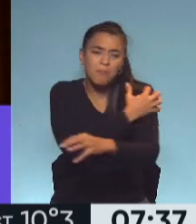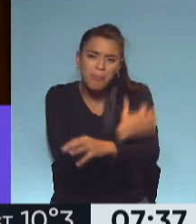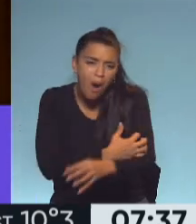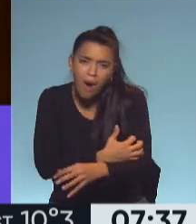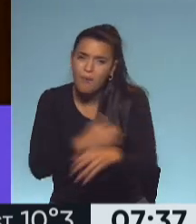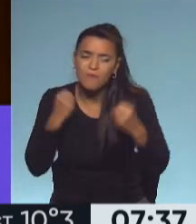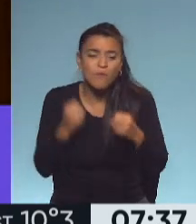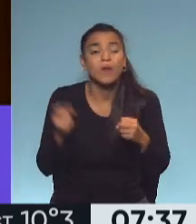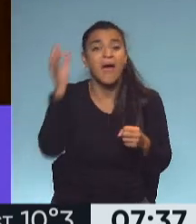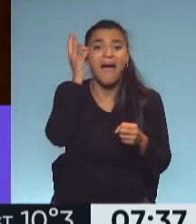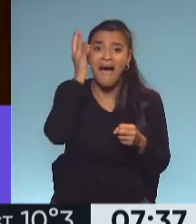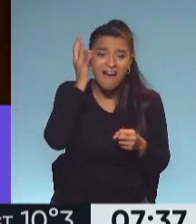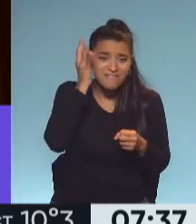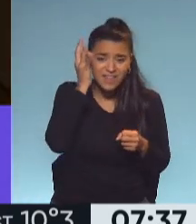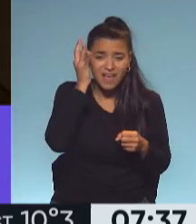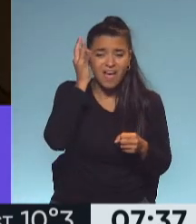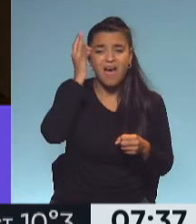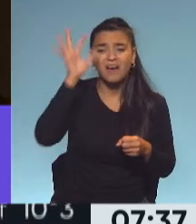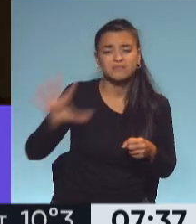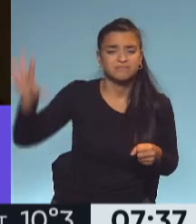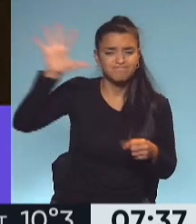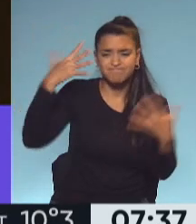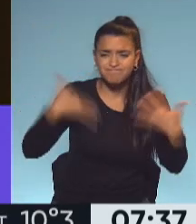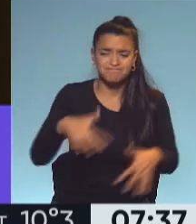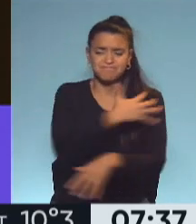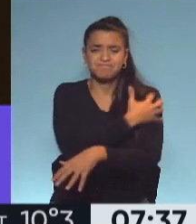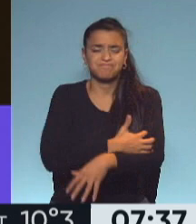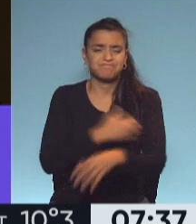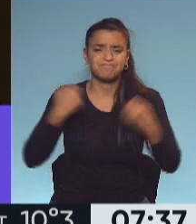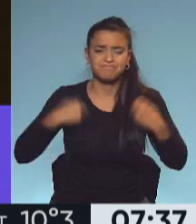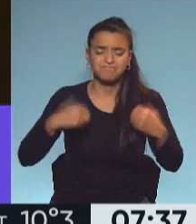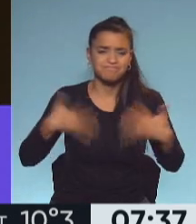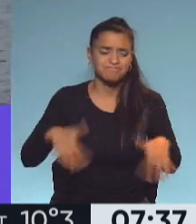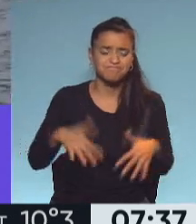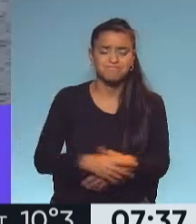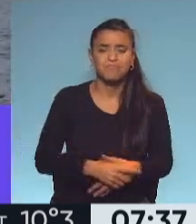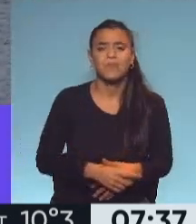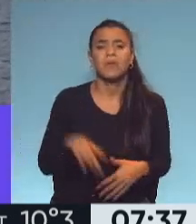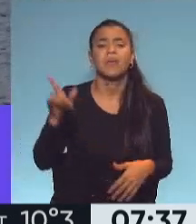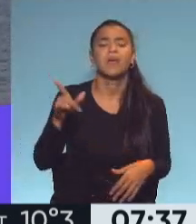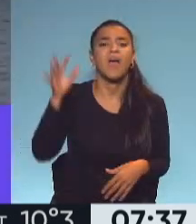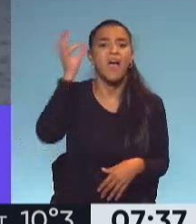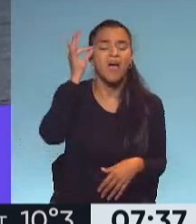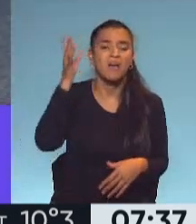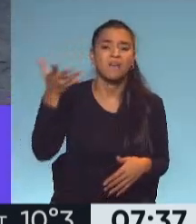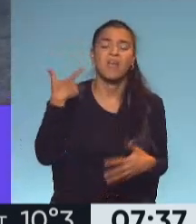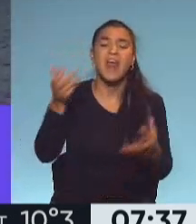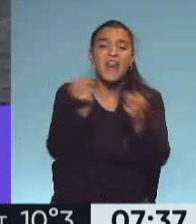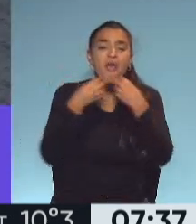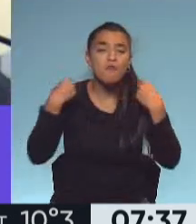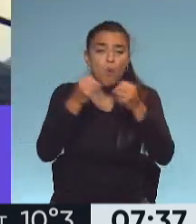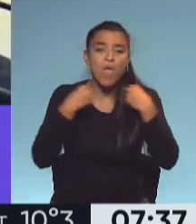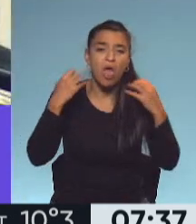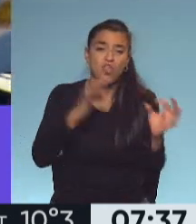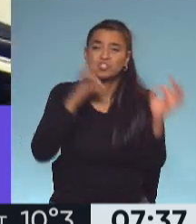un lamentable, testigo de lo que está ocurriendo. Acá a Italia han llegado miles y miles de refugiados esta